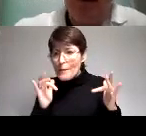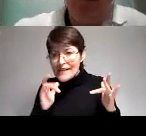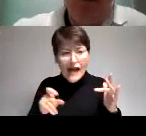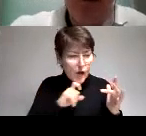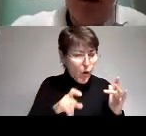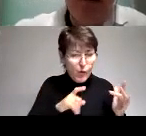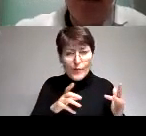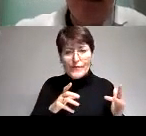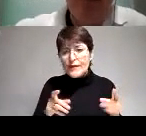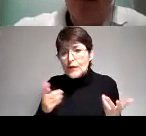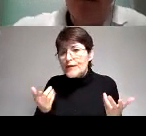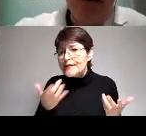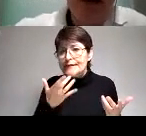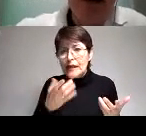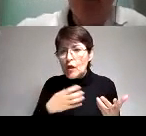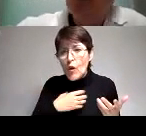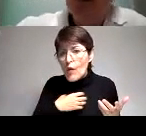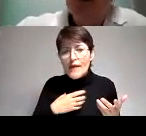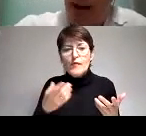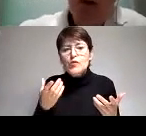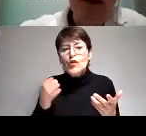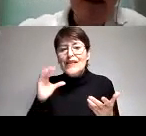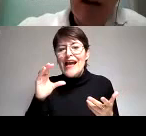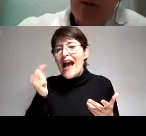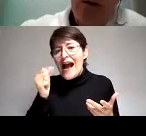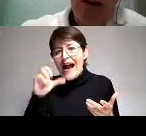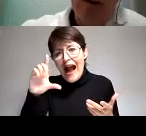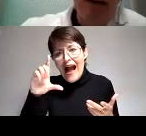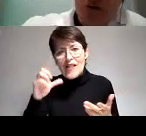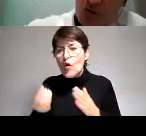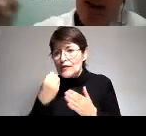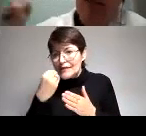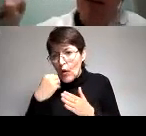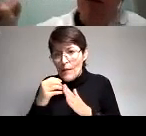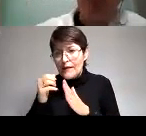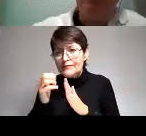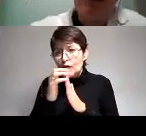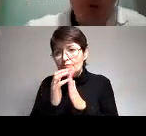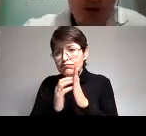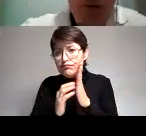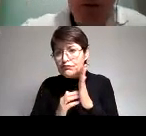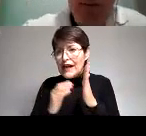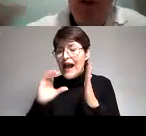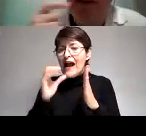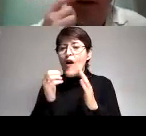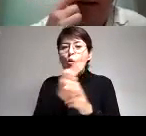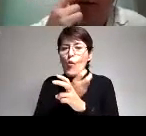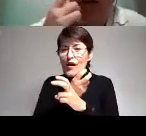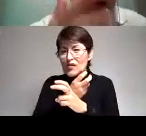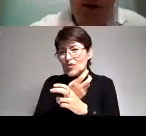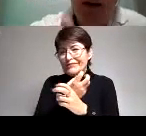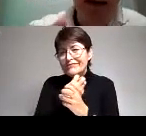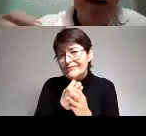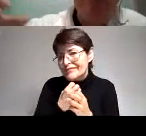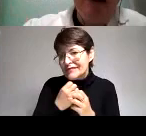pues si es compensado a través del calcio, a través del magnesio, va a coger ese calcio, va a coger ese magnesio, se lo va a llevar del hueso y por lo tanto vamos a tener problemas en ese